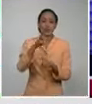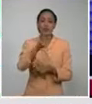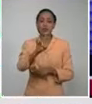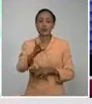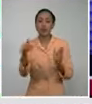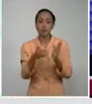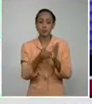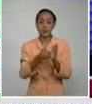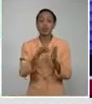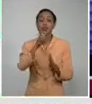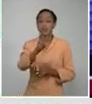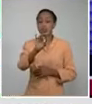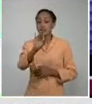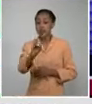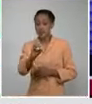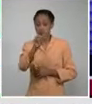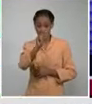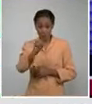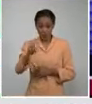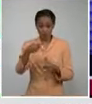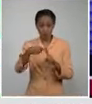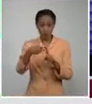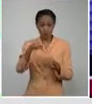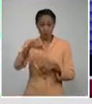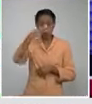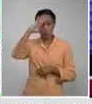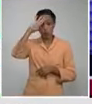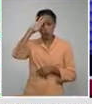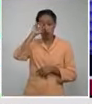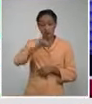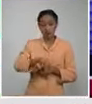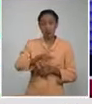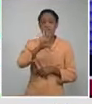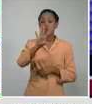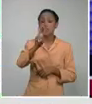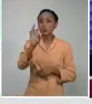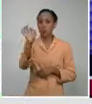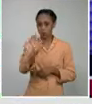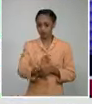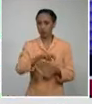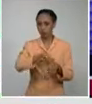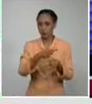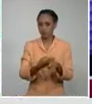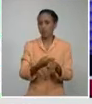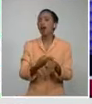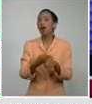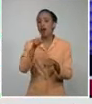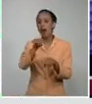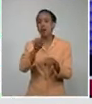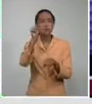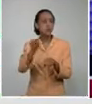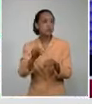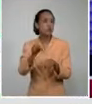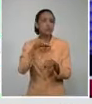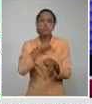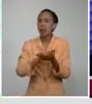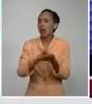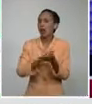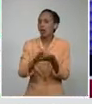39.670 personas de las diagnosticadas en Cuba, el 52% que han estado asintomáticos en el